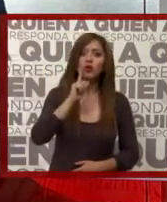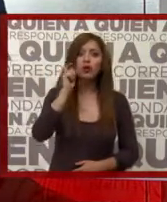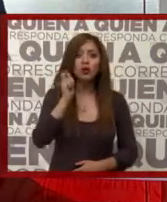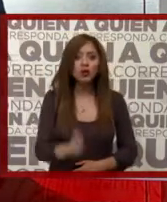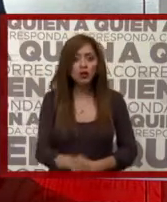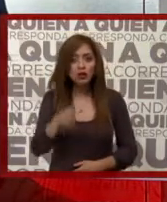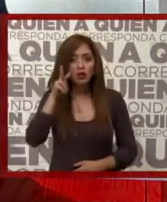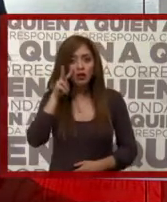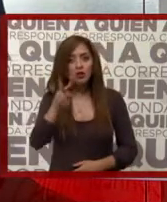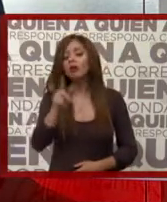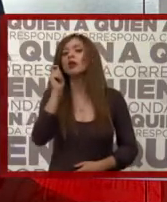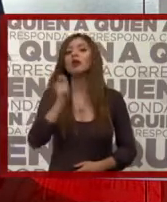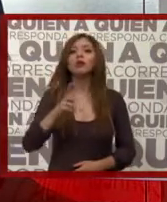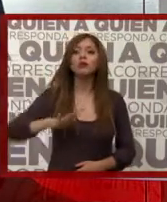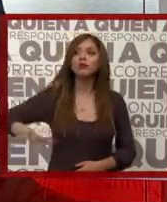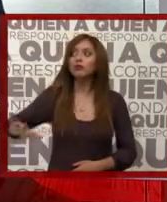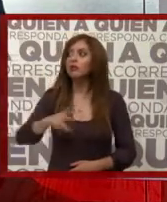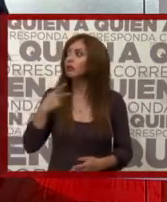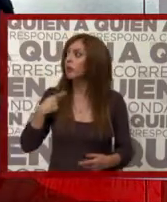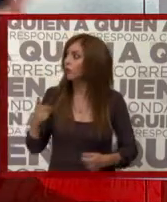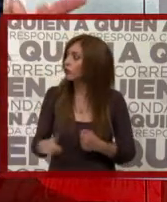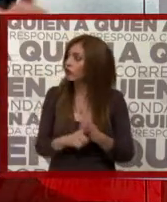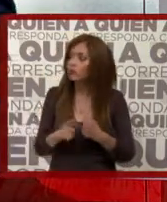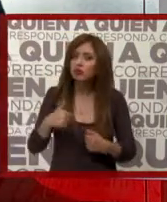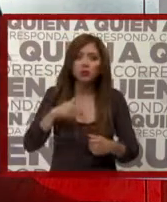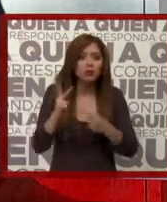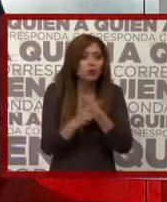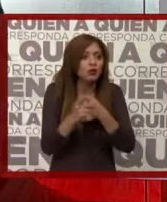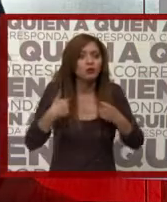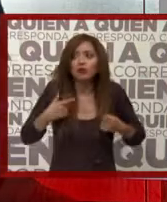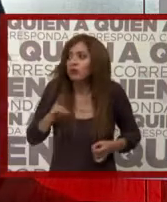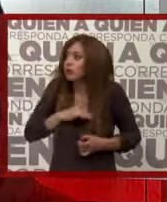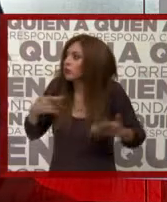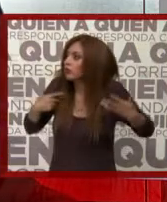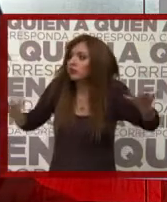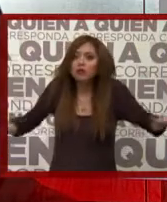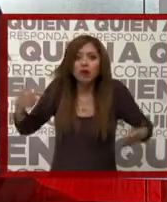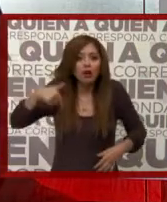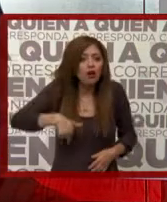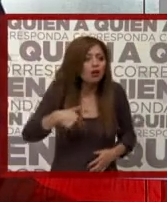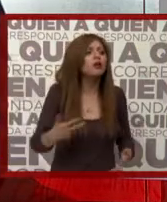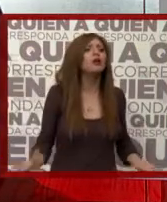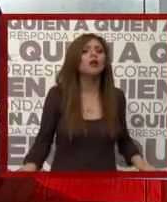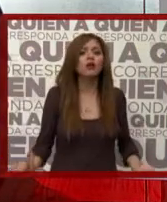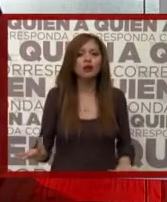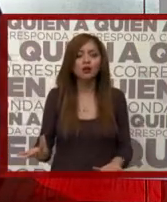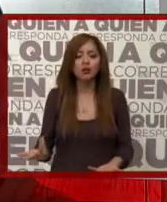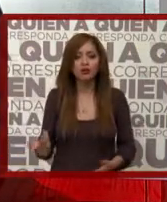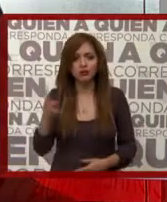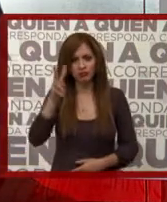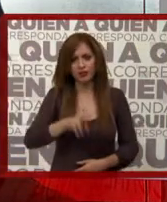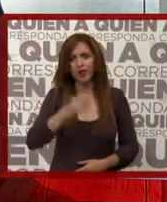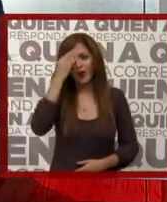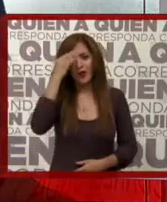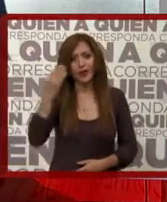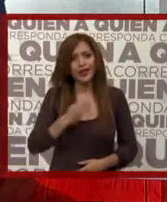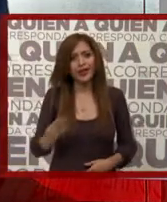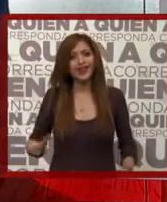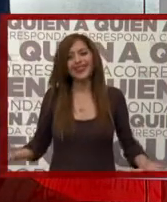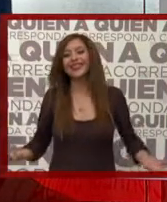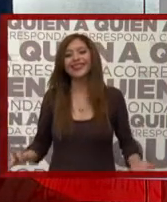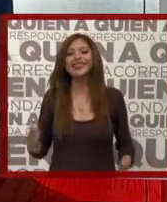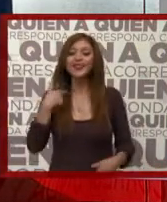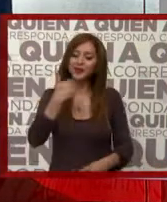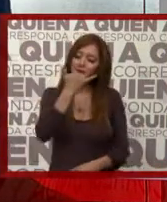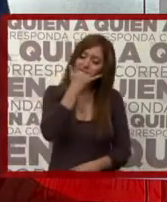ya vivo en el escamado de la ciudad, del país y todo, y a quien te vea, ¿qué? Está horrible eso.